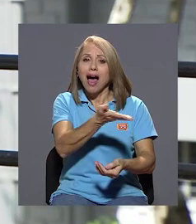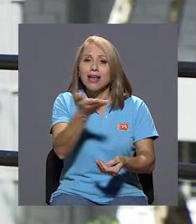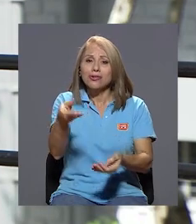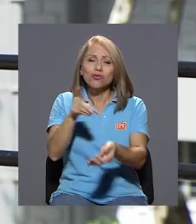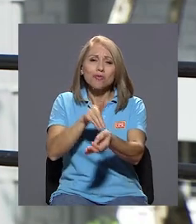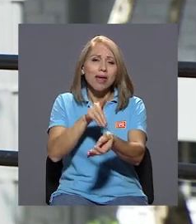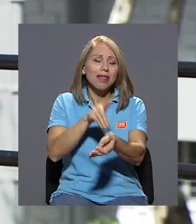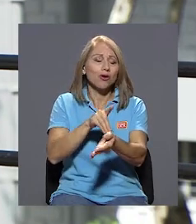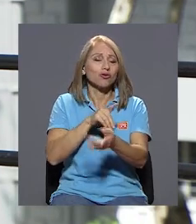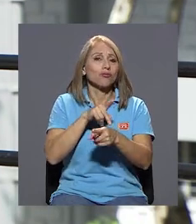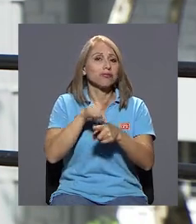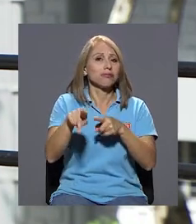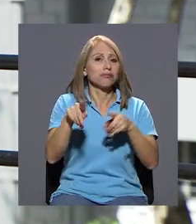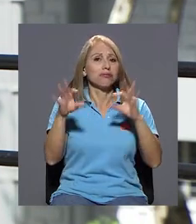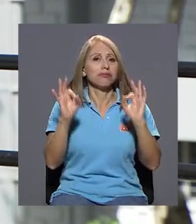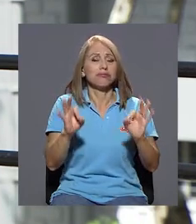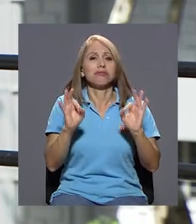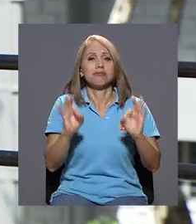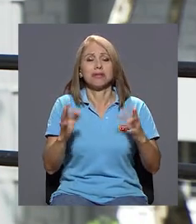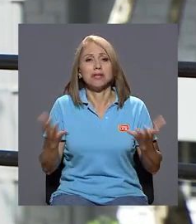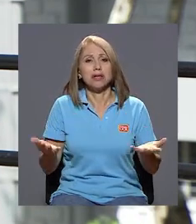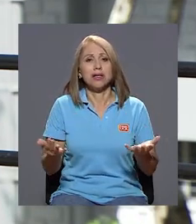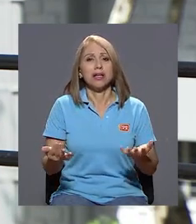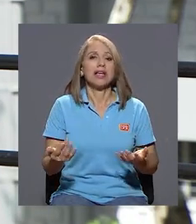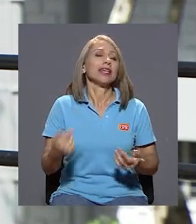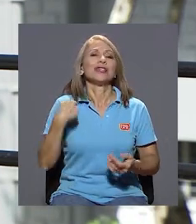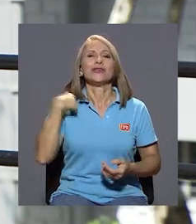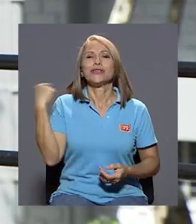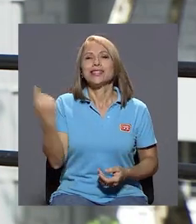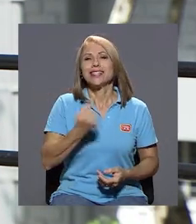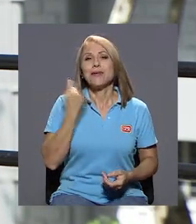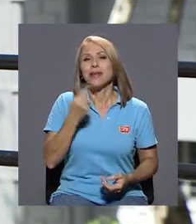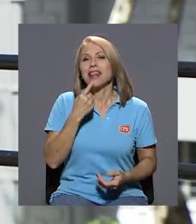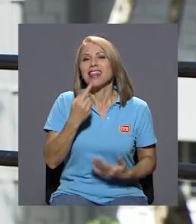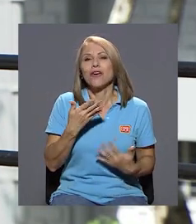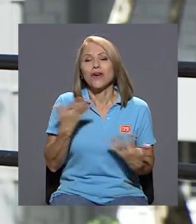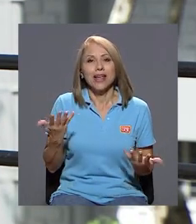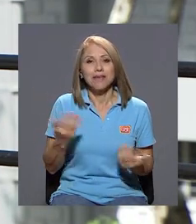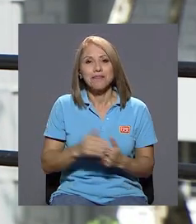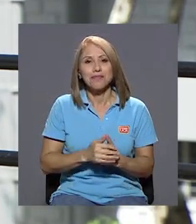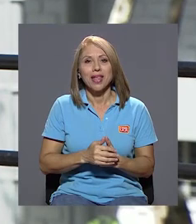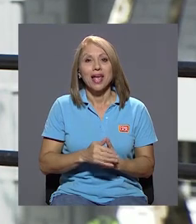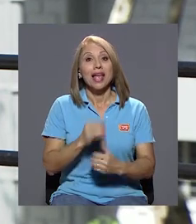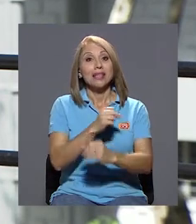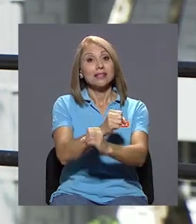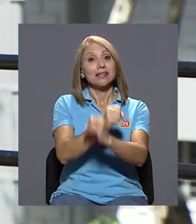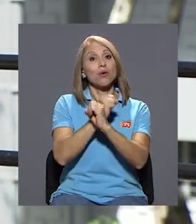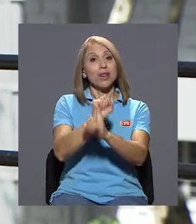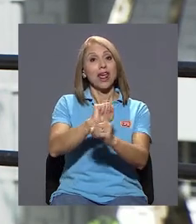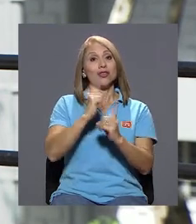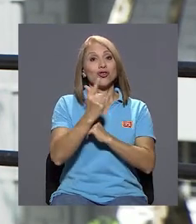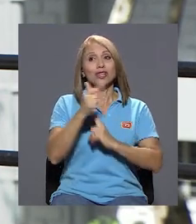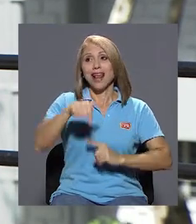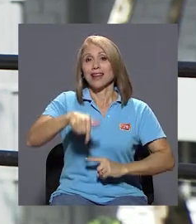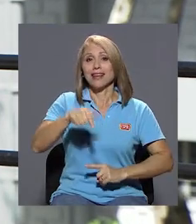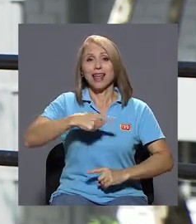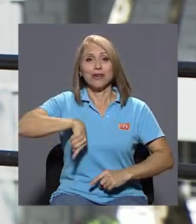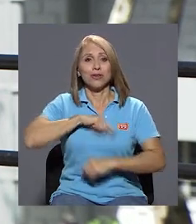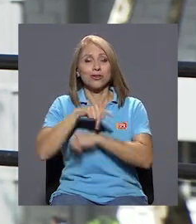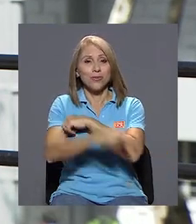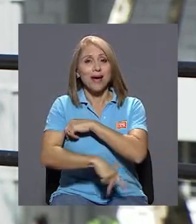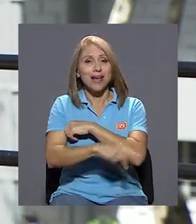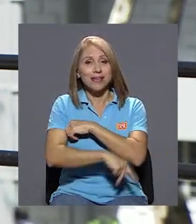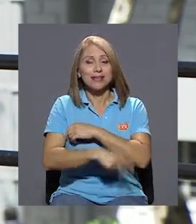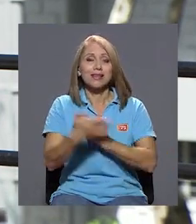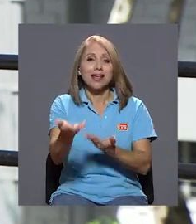¿verdad? A esos médicos súper profesionales y yo rescato siempre esto, a la seguridad social que tenemos